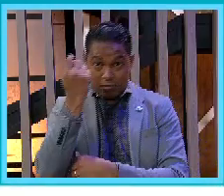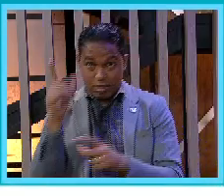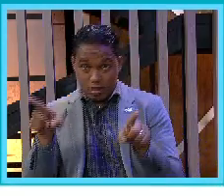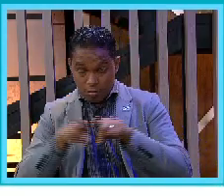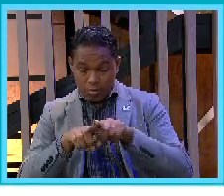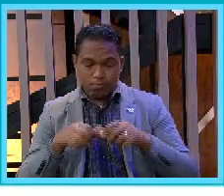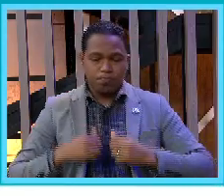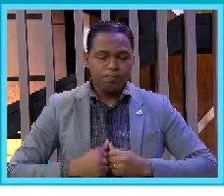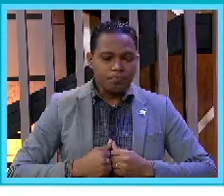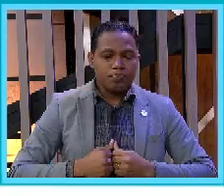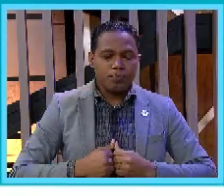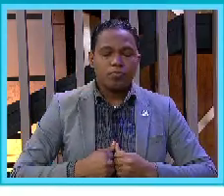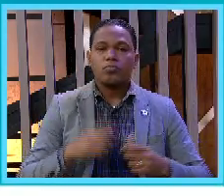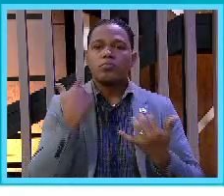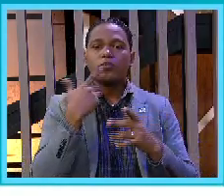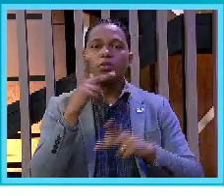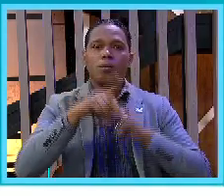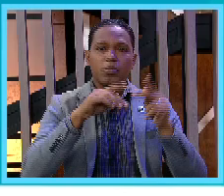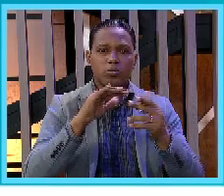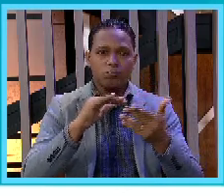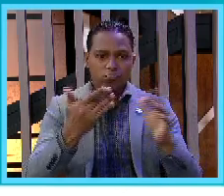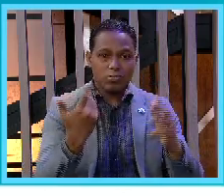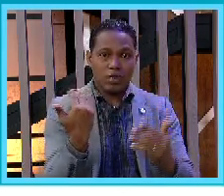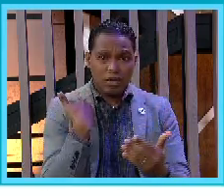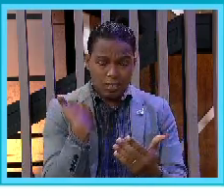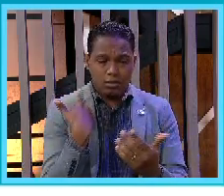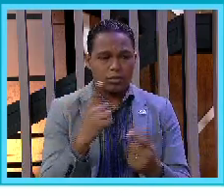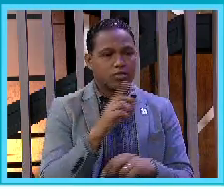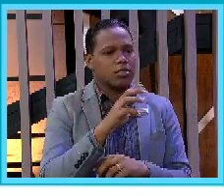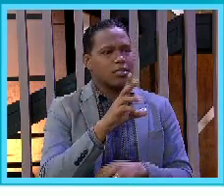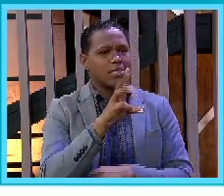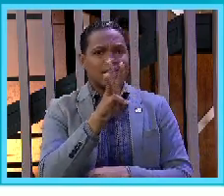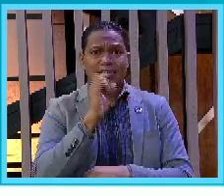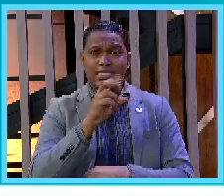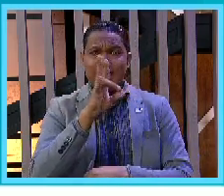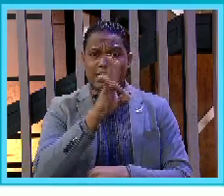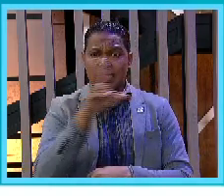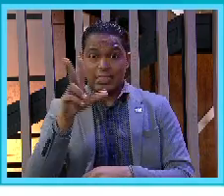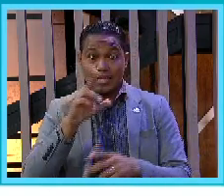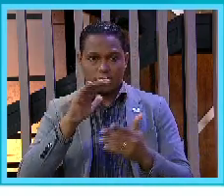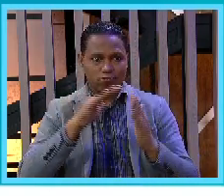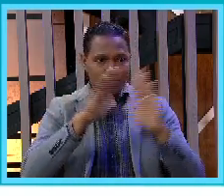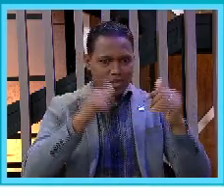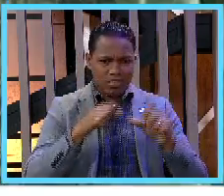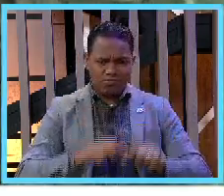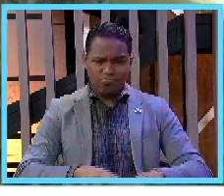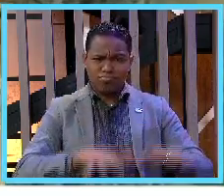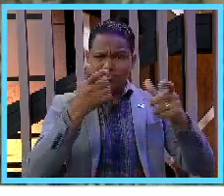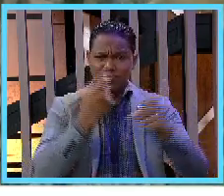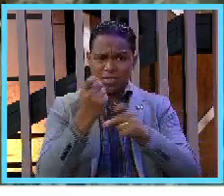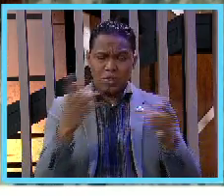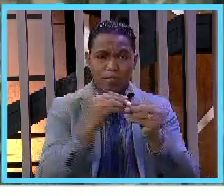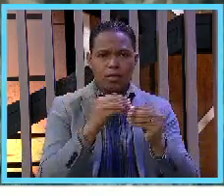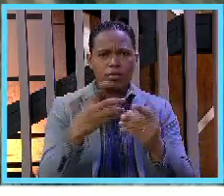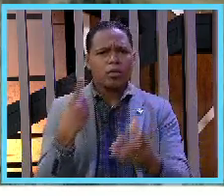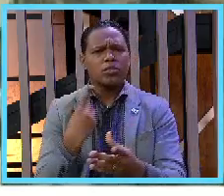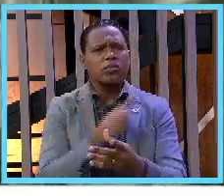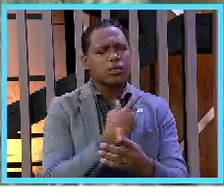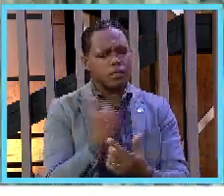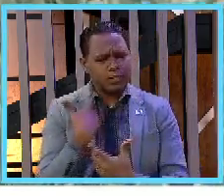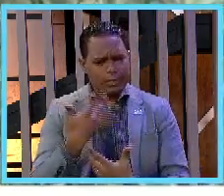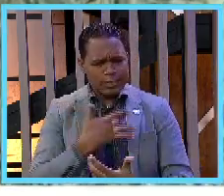dejado una persona muerta y unas 673 viviendas inundadas, entre otros daños, diputados confían en que las